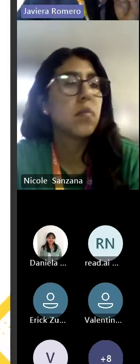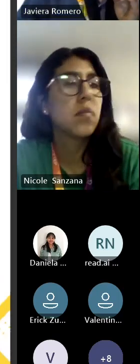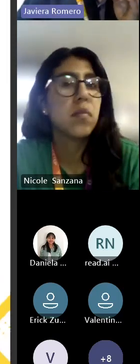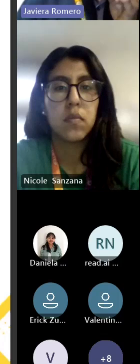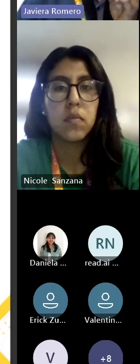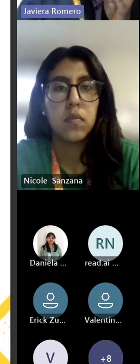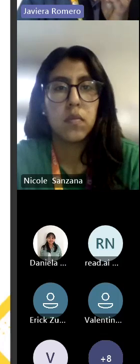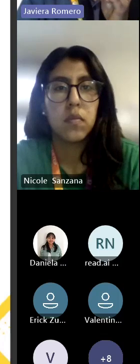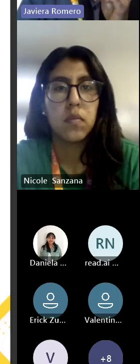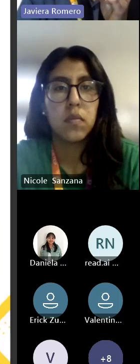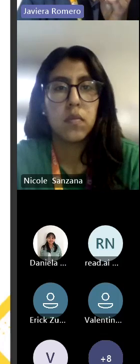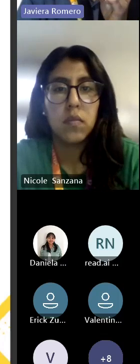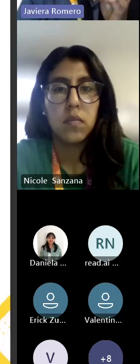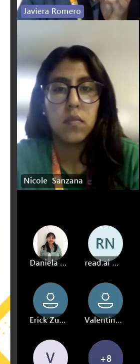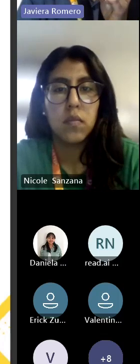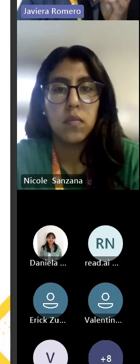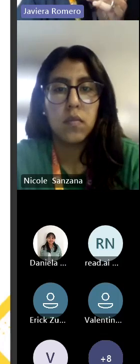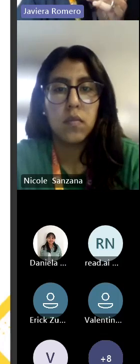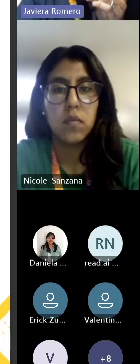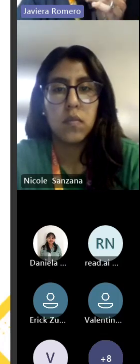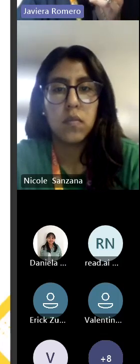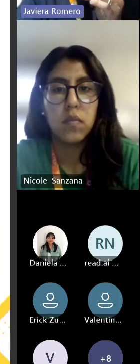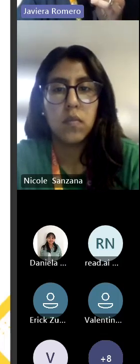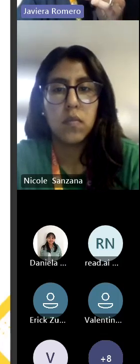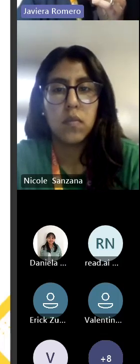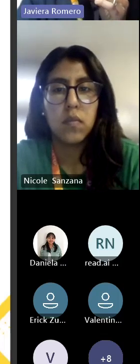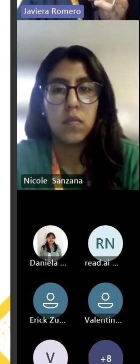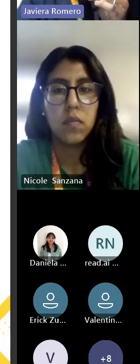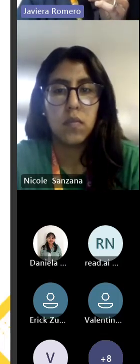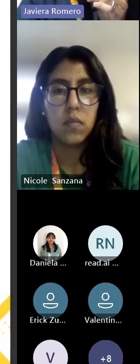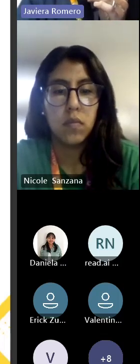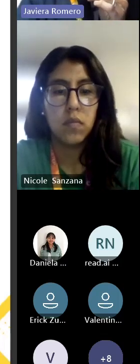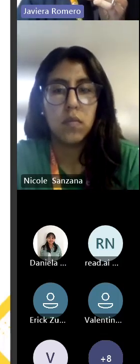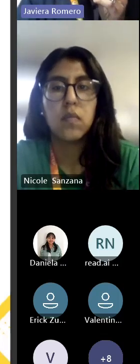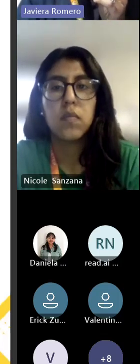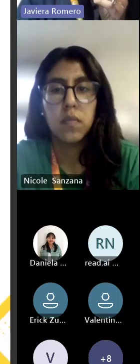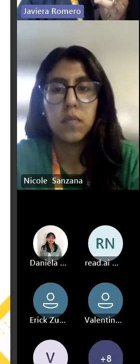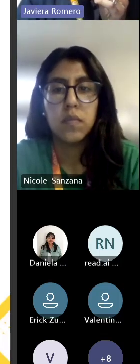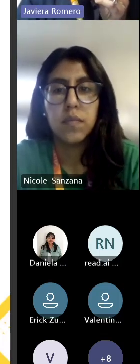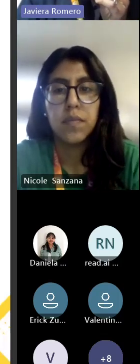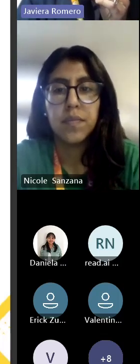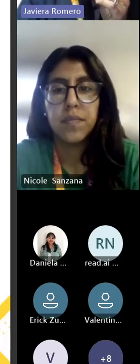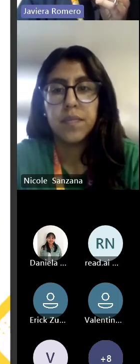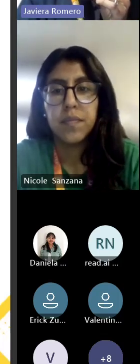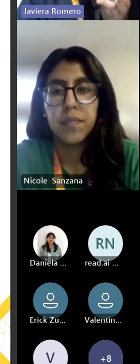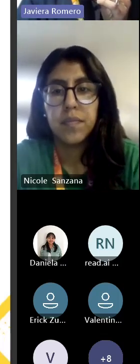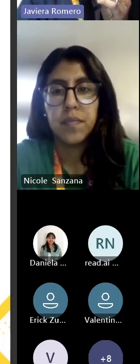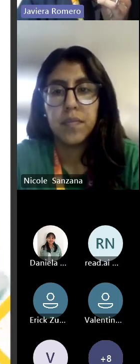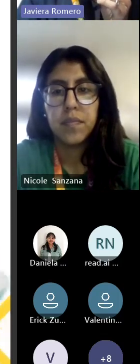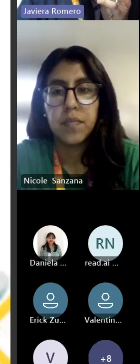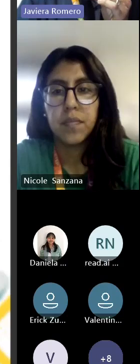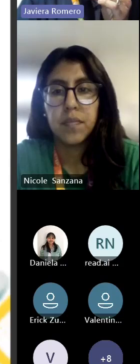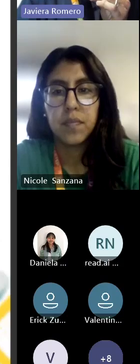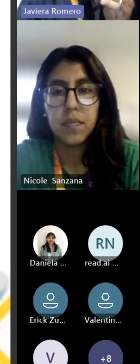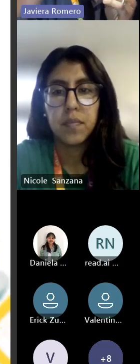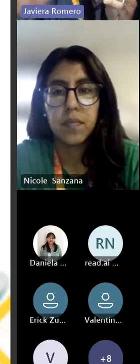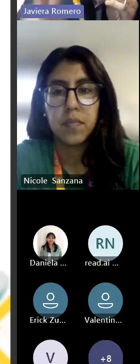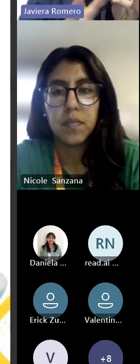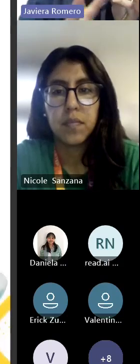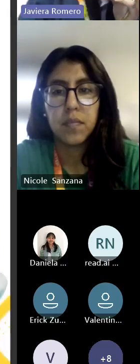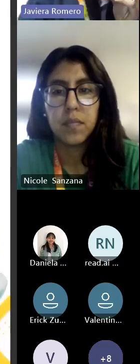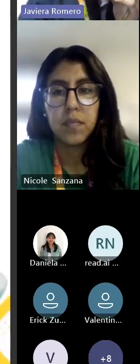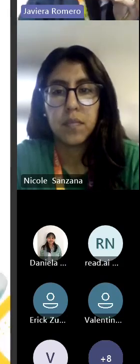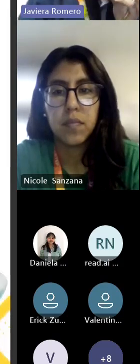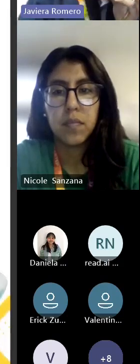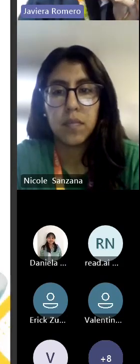ciberbullying, en la enseñanza media, ¿cierto? Bien, pasamos entonces